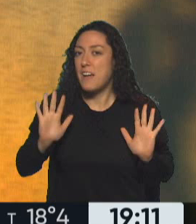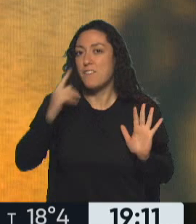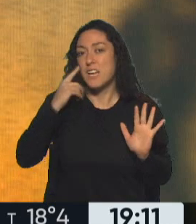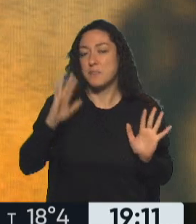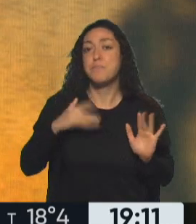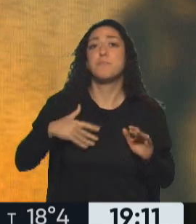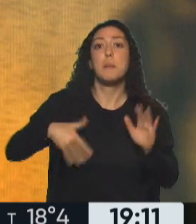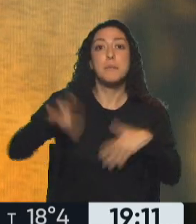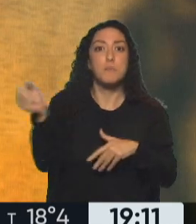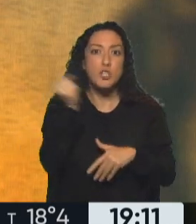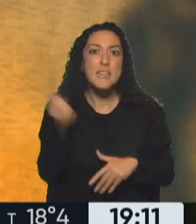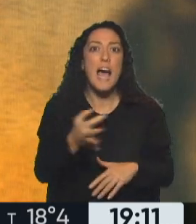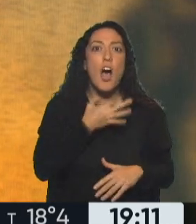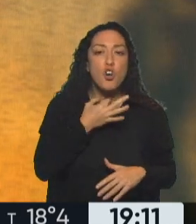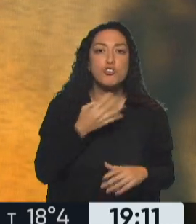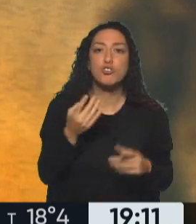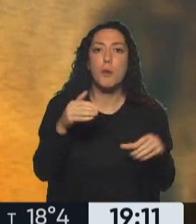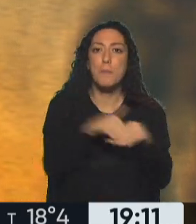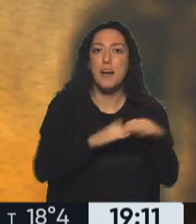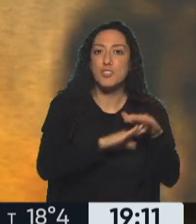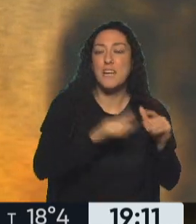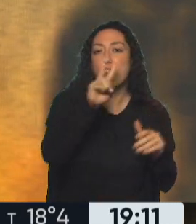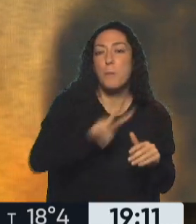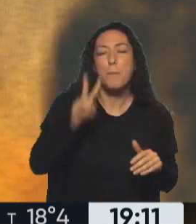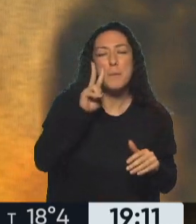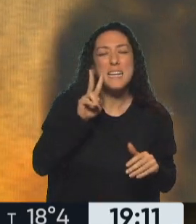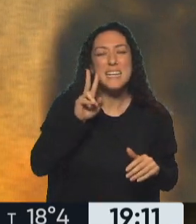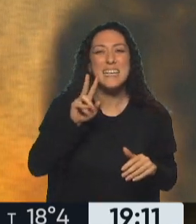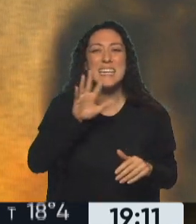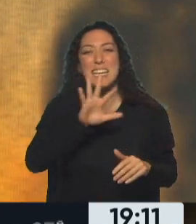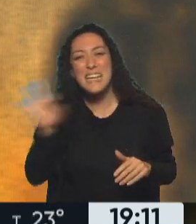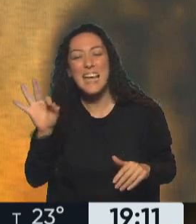hasta mediados de agosto tienen que entrar al Banco Central 2.500, 3.000 millones